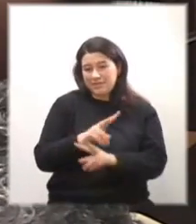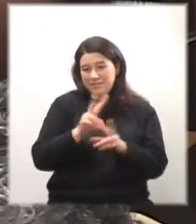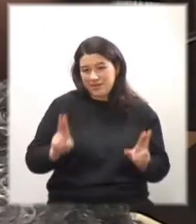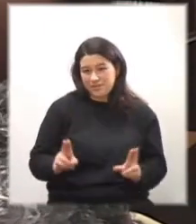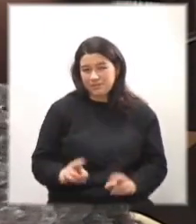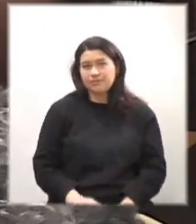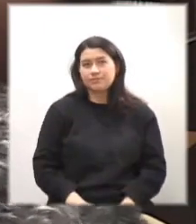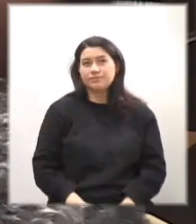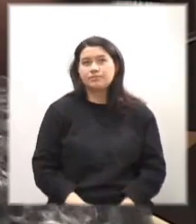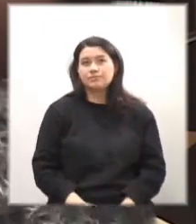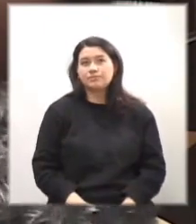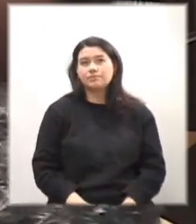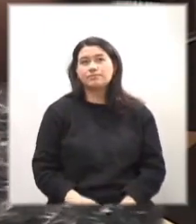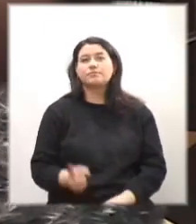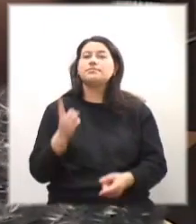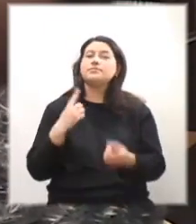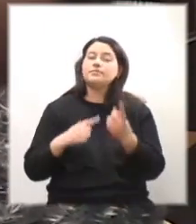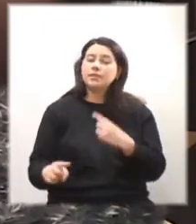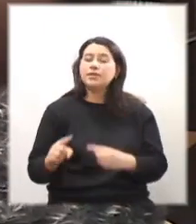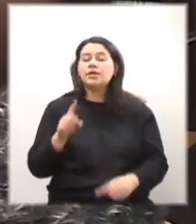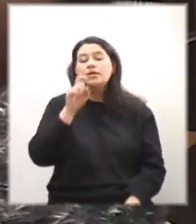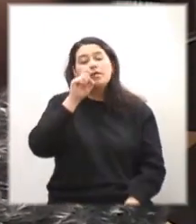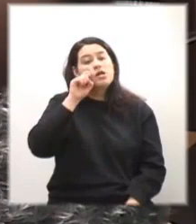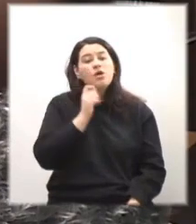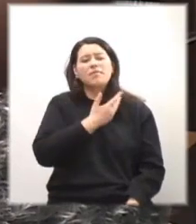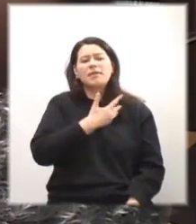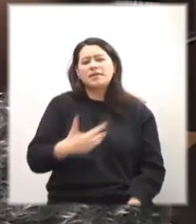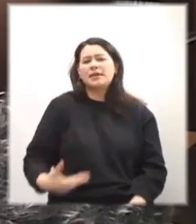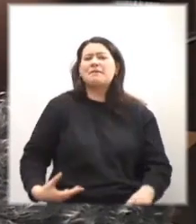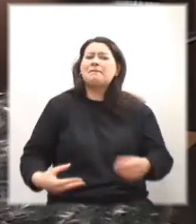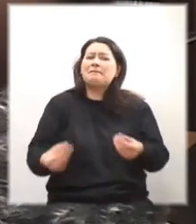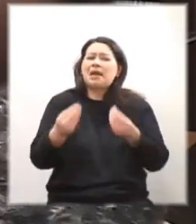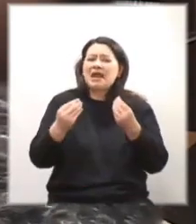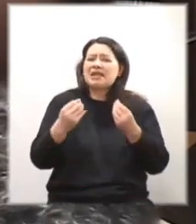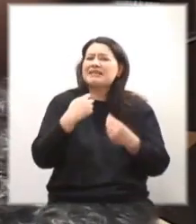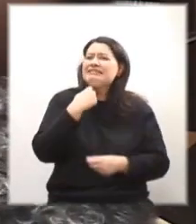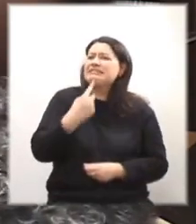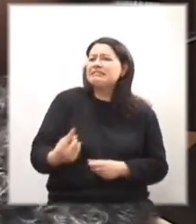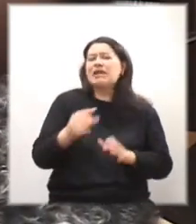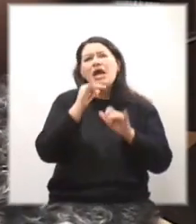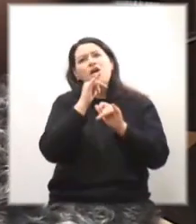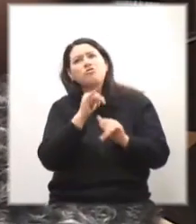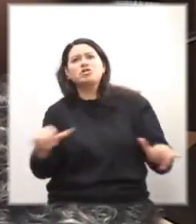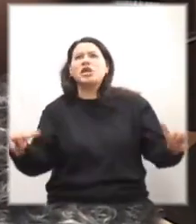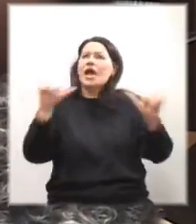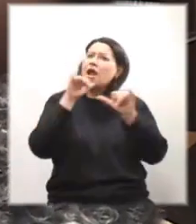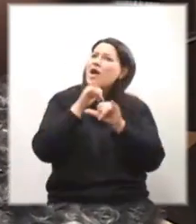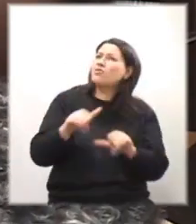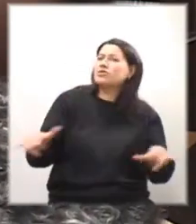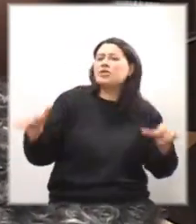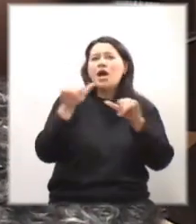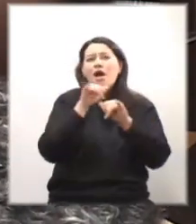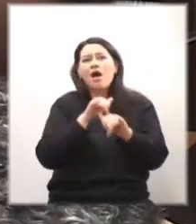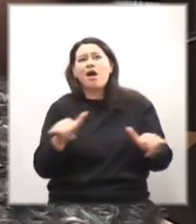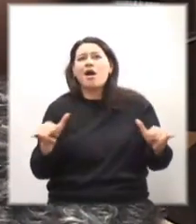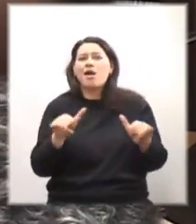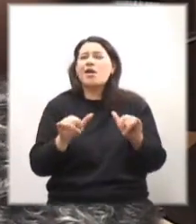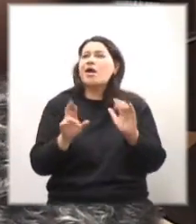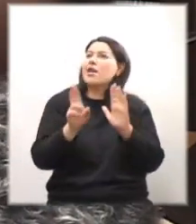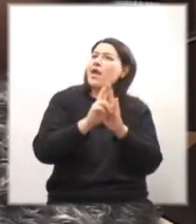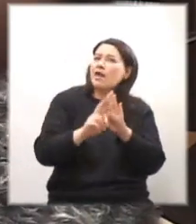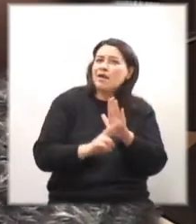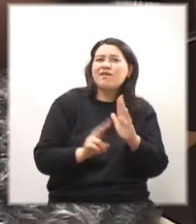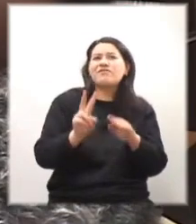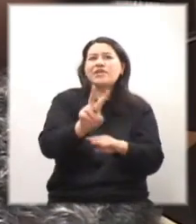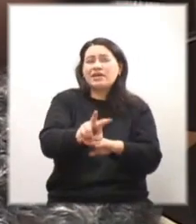periodo. Entonces, señor presidente, ¿de qué sirve anunciar con tanta grandilocuencia una regla